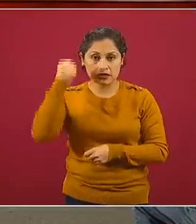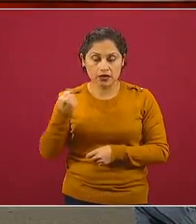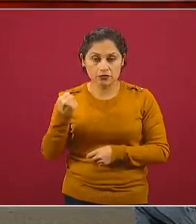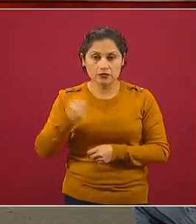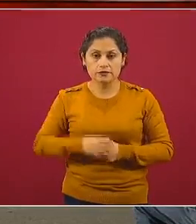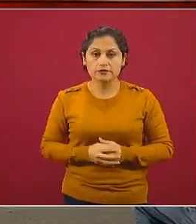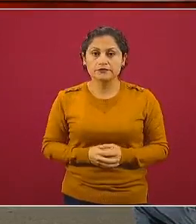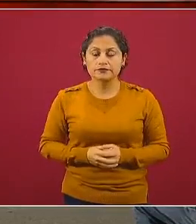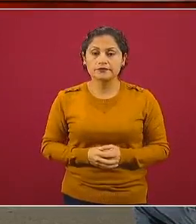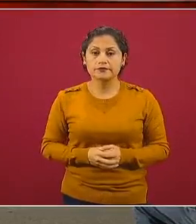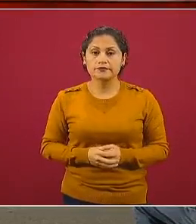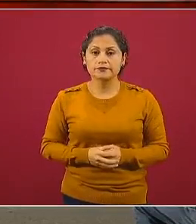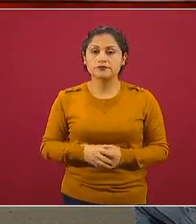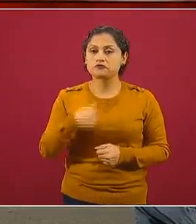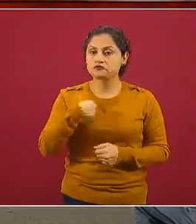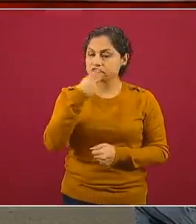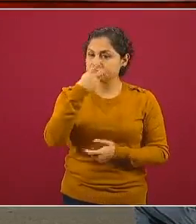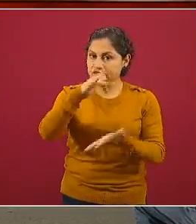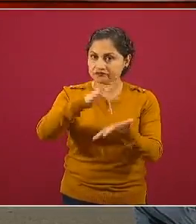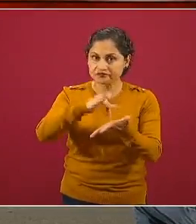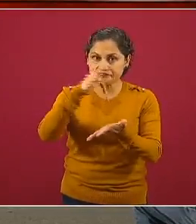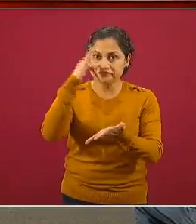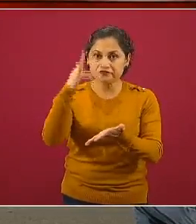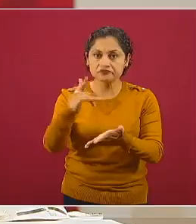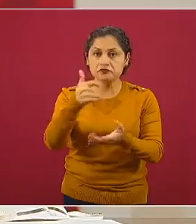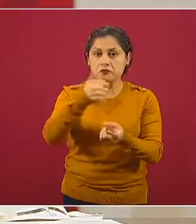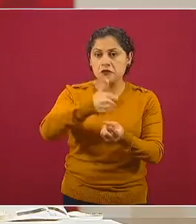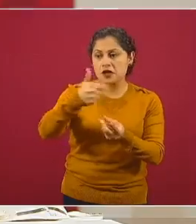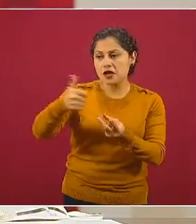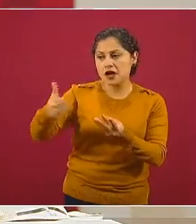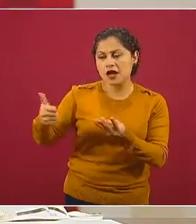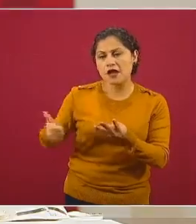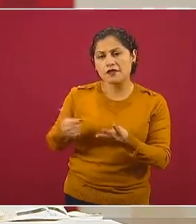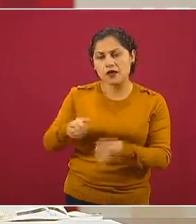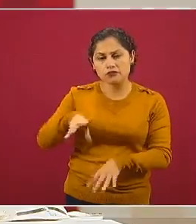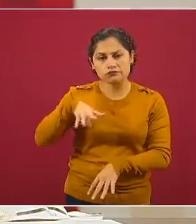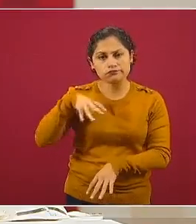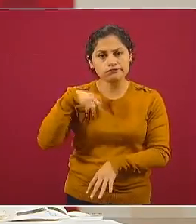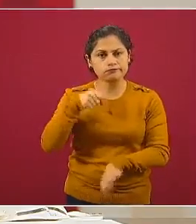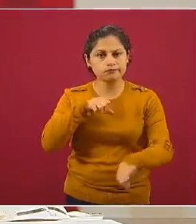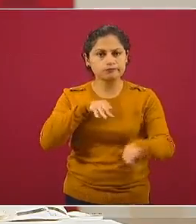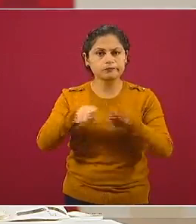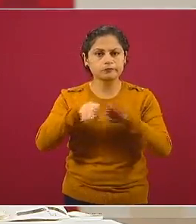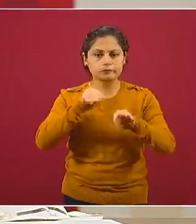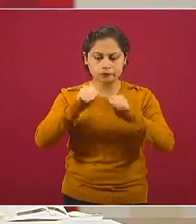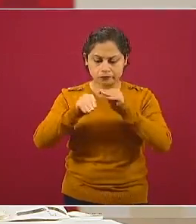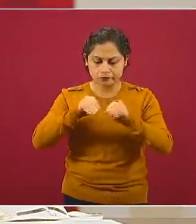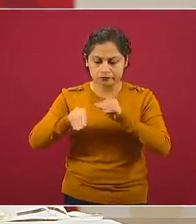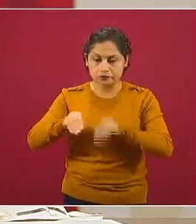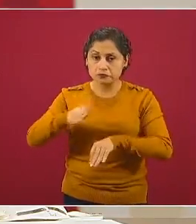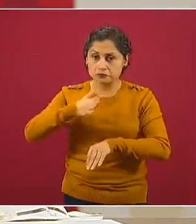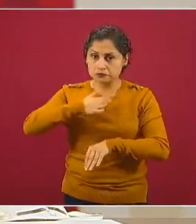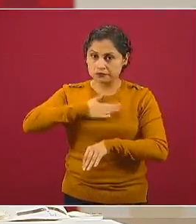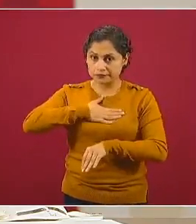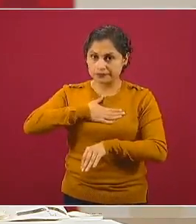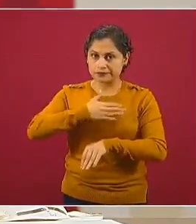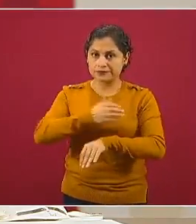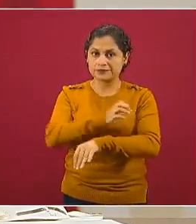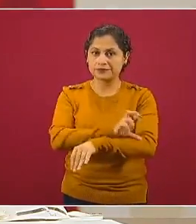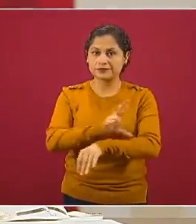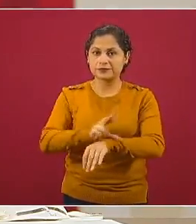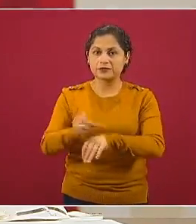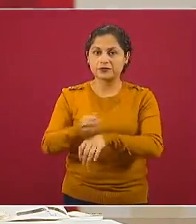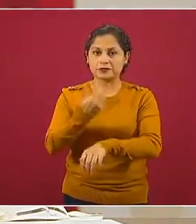Agradezco la dedicación y la labor desarrollada por mis subsecretarios y también por los